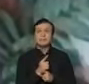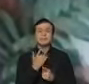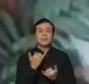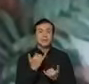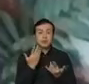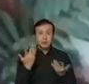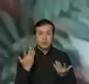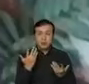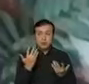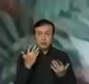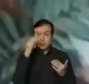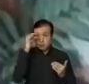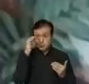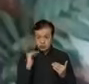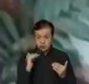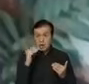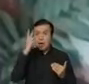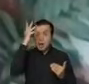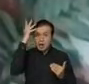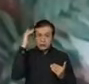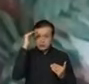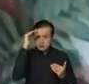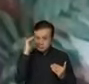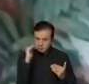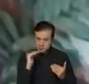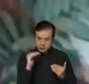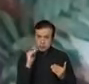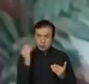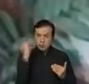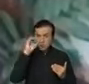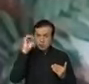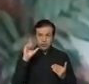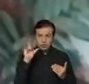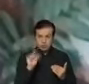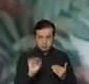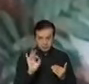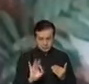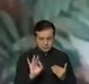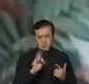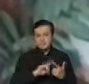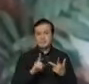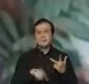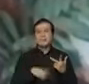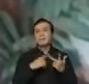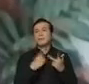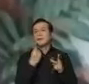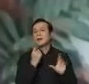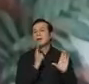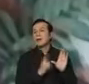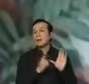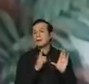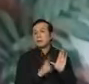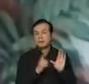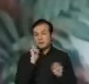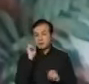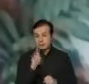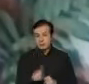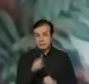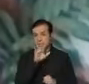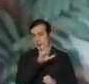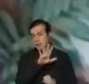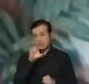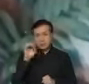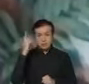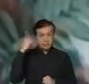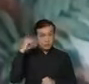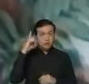actual, más bajo que el que teníamos antes. Es extraordinario en términos de tasa. En capital logramos una quita de 1.500